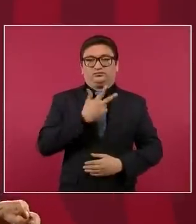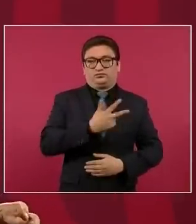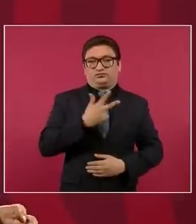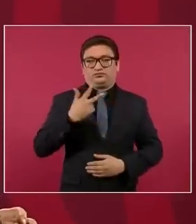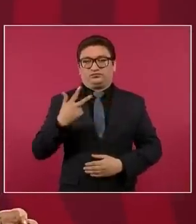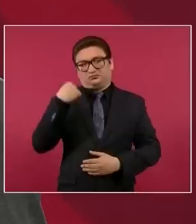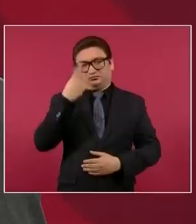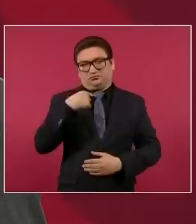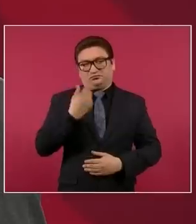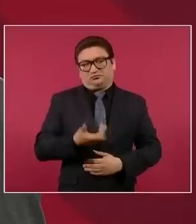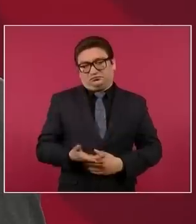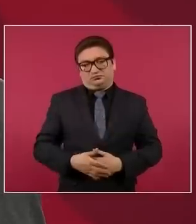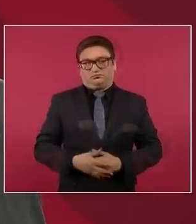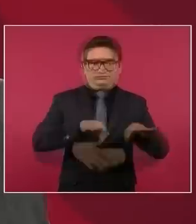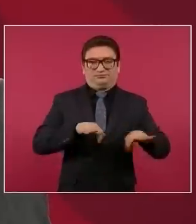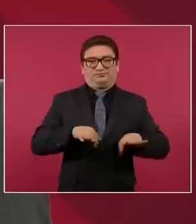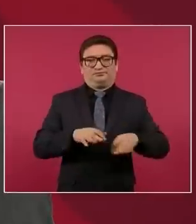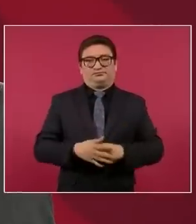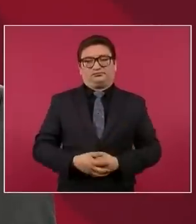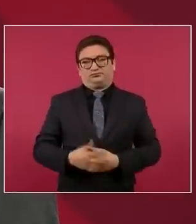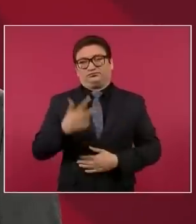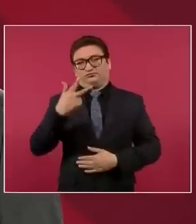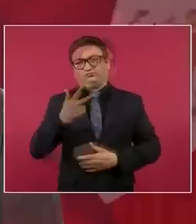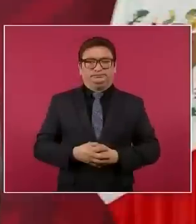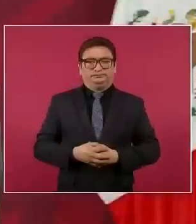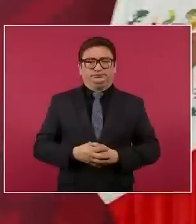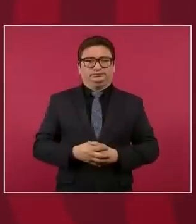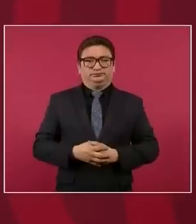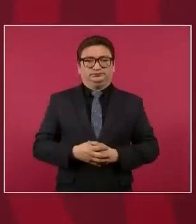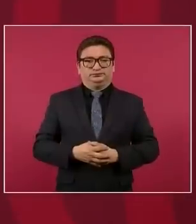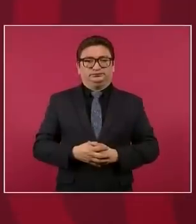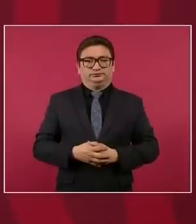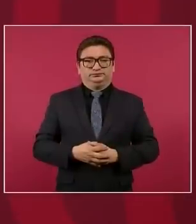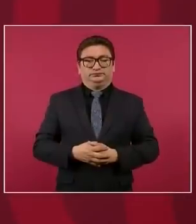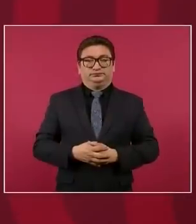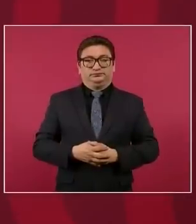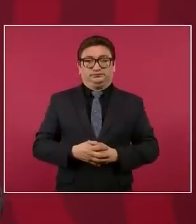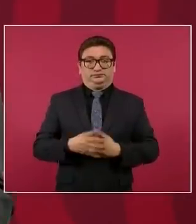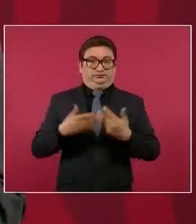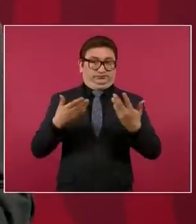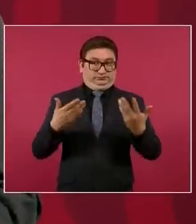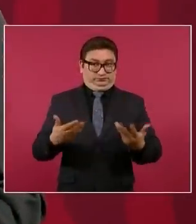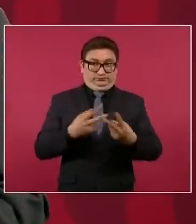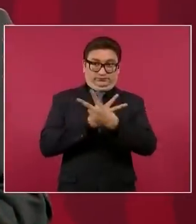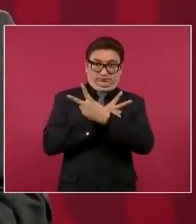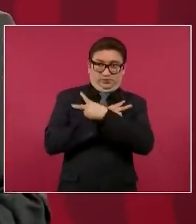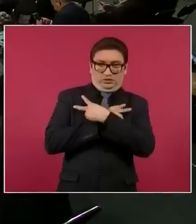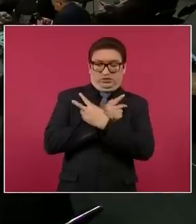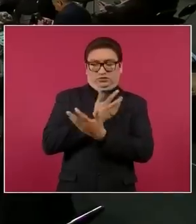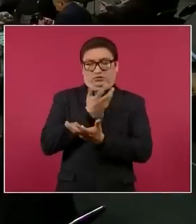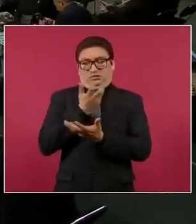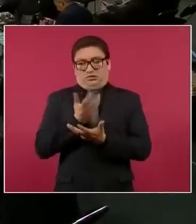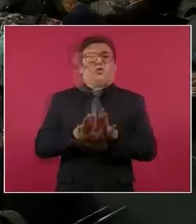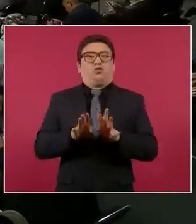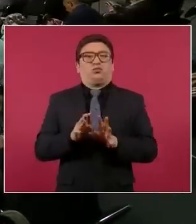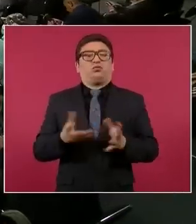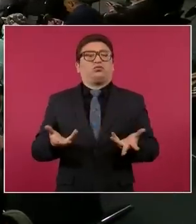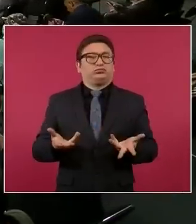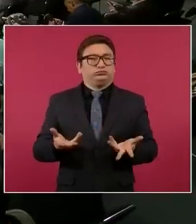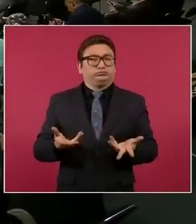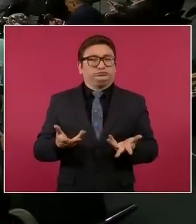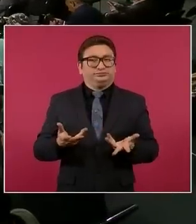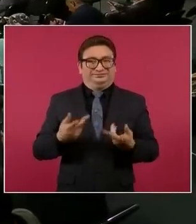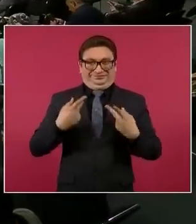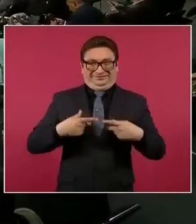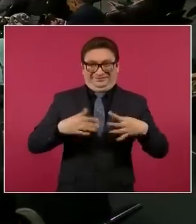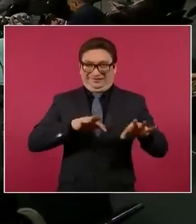ocho son dieciséis de trabajo y ocho de descanso que además imagínense después de las vacaciones van a llegar los trabajadores pero